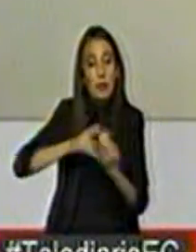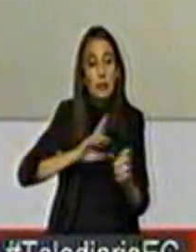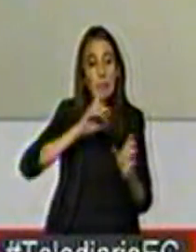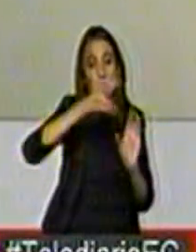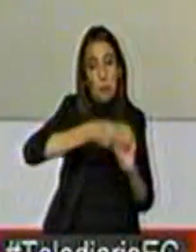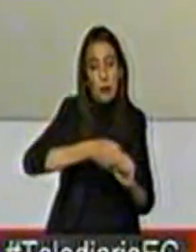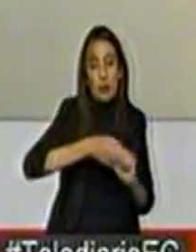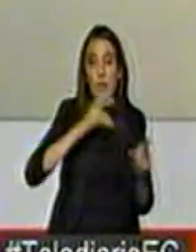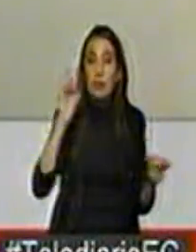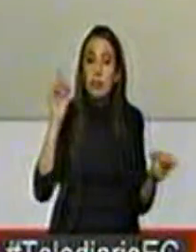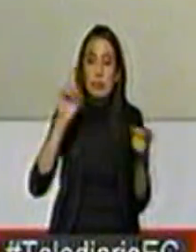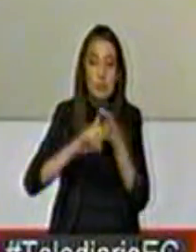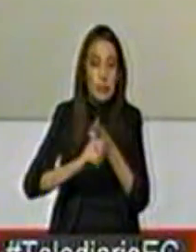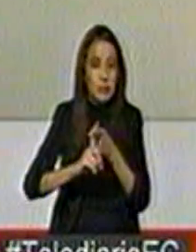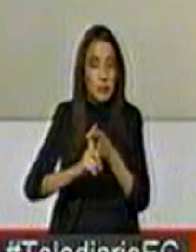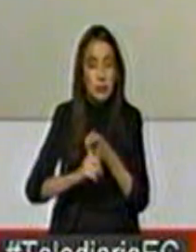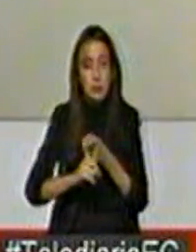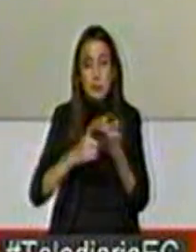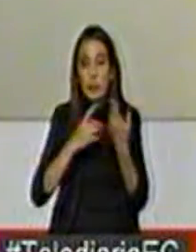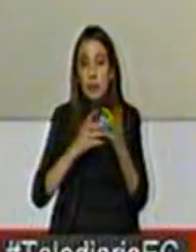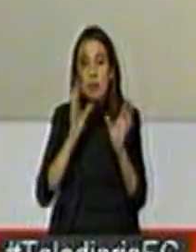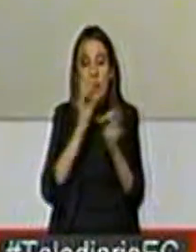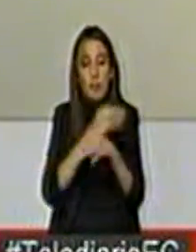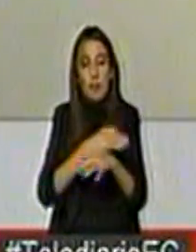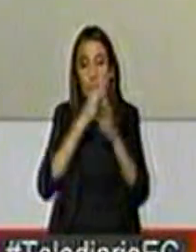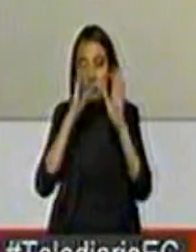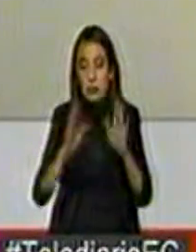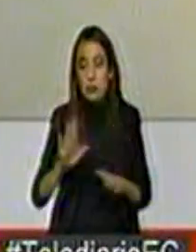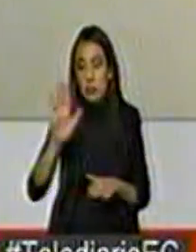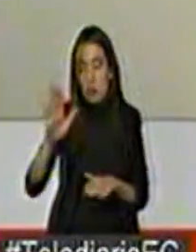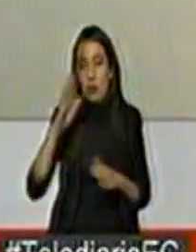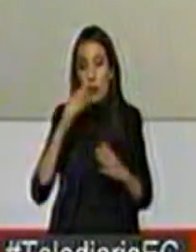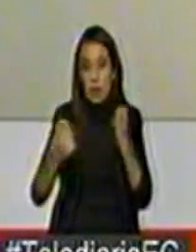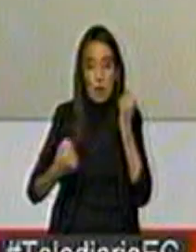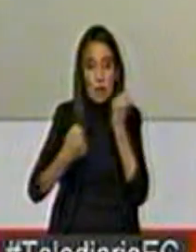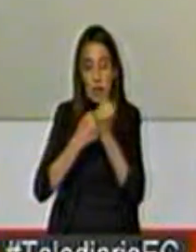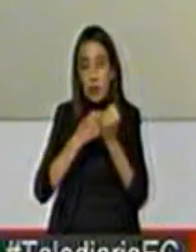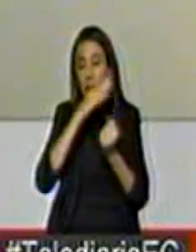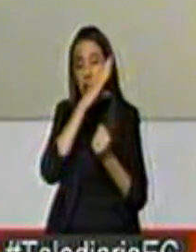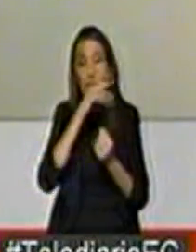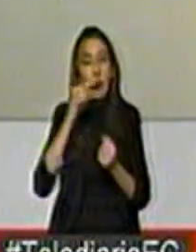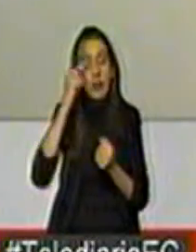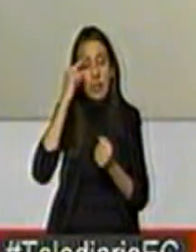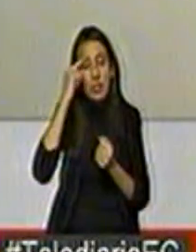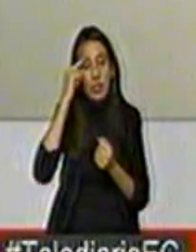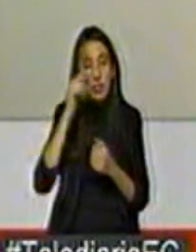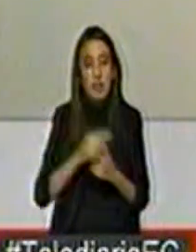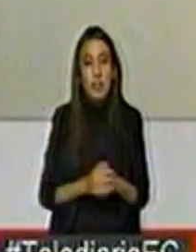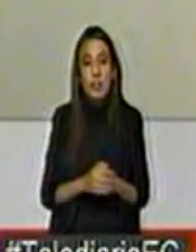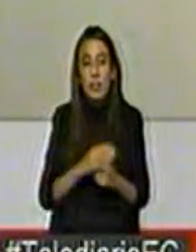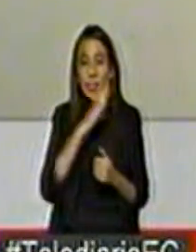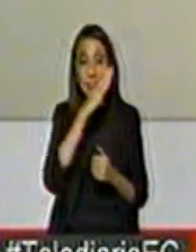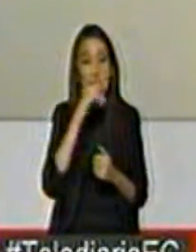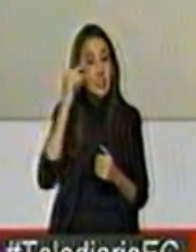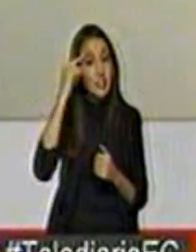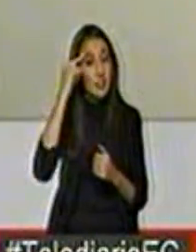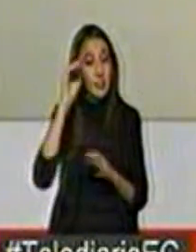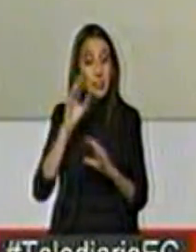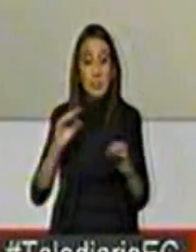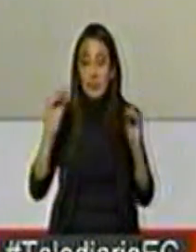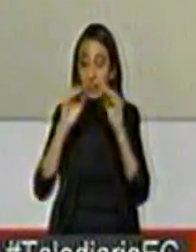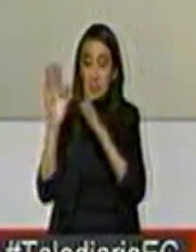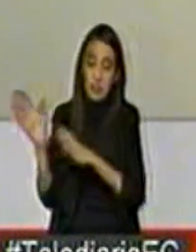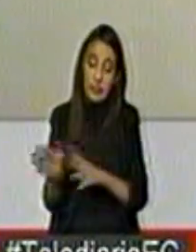la exfuncionaria del correísmo como calidad de cómplice, mientras que las personas que estaban también